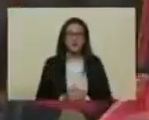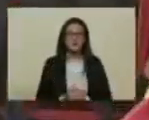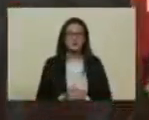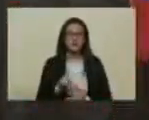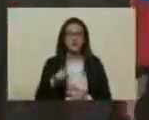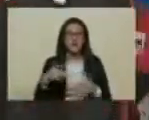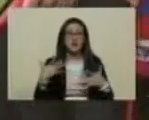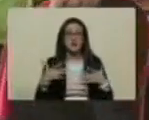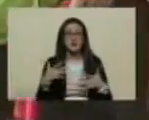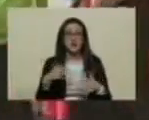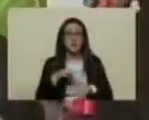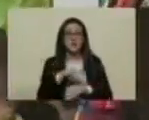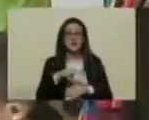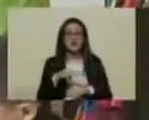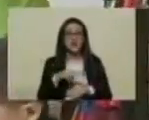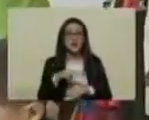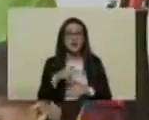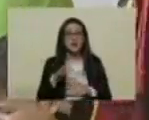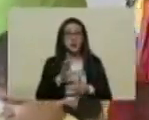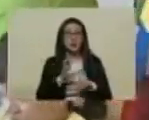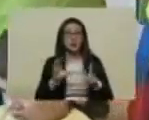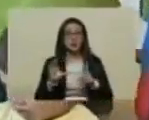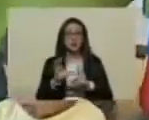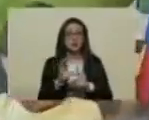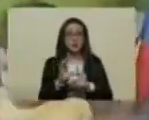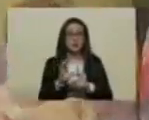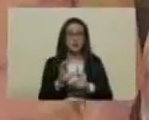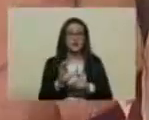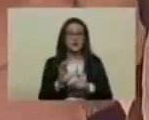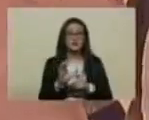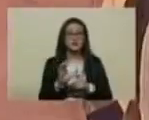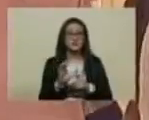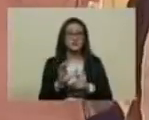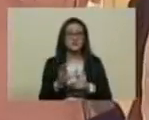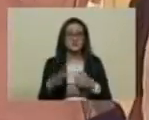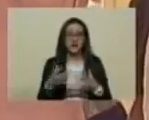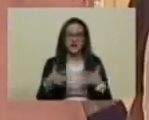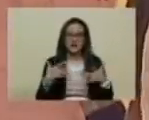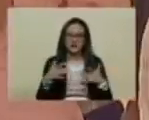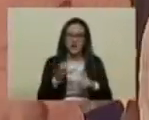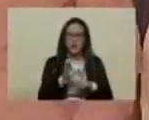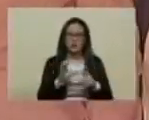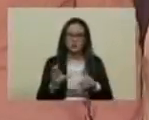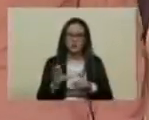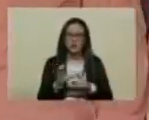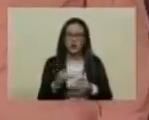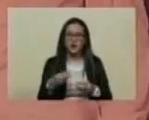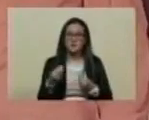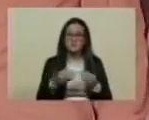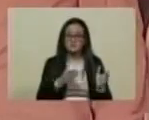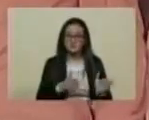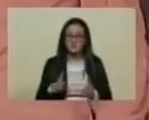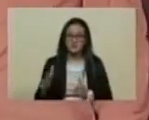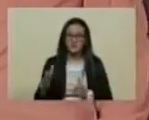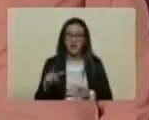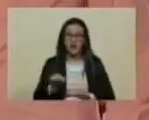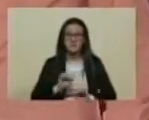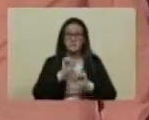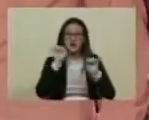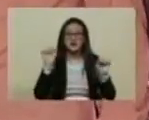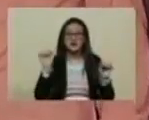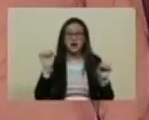destacamos la actividad del Ministerio del Poder Popular para la Cultura, que ha estado con nosotros en las actividades culturales que realizamos en la mañana